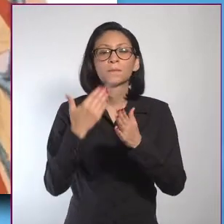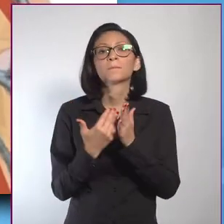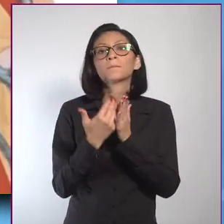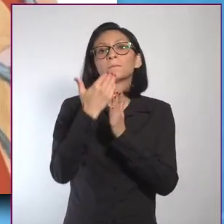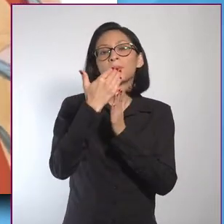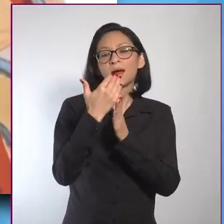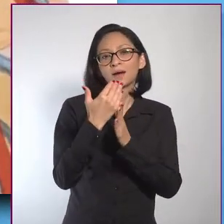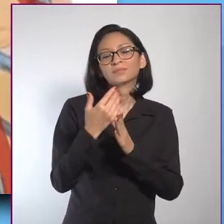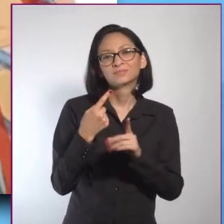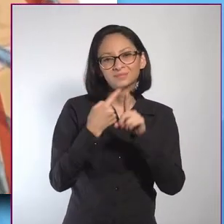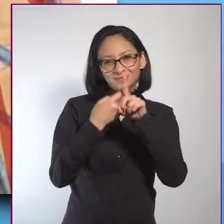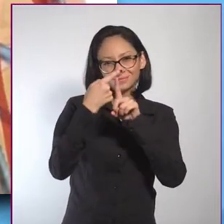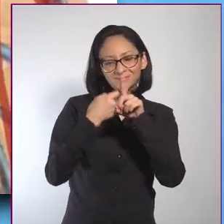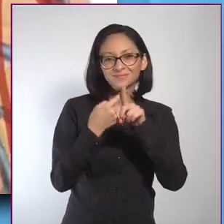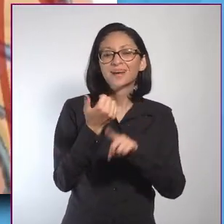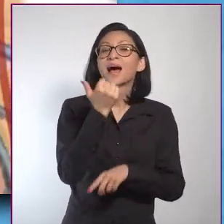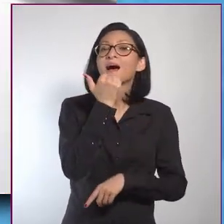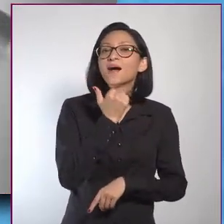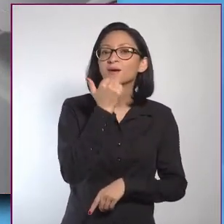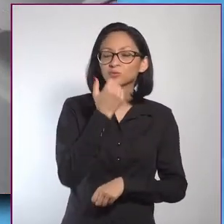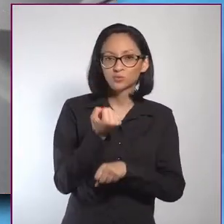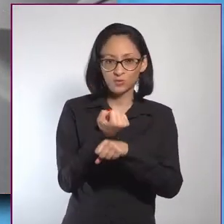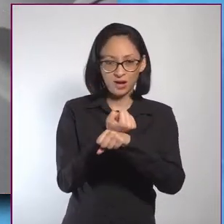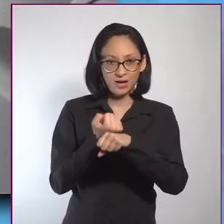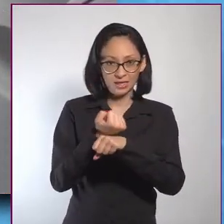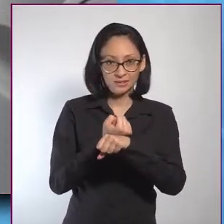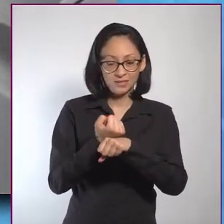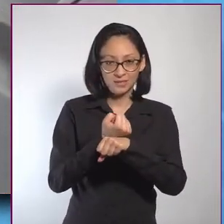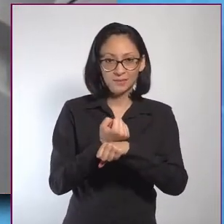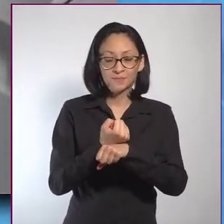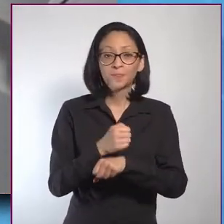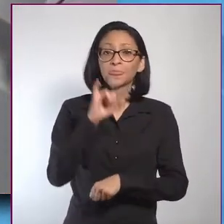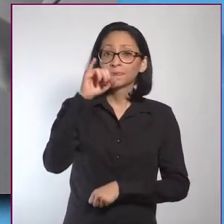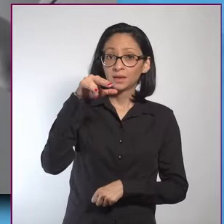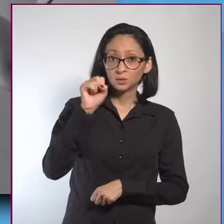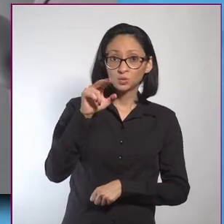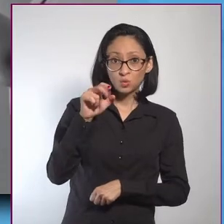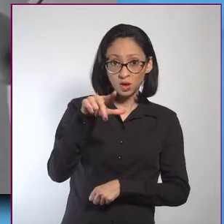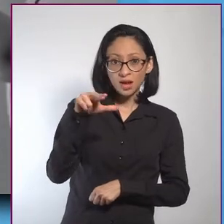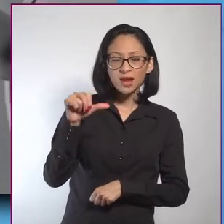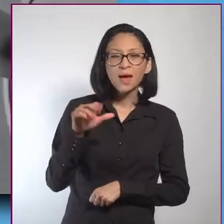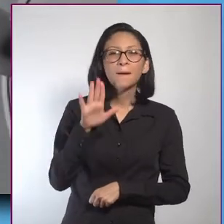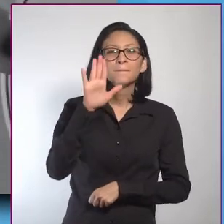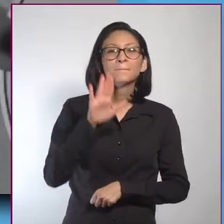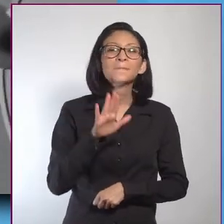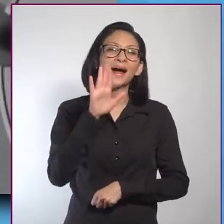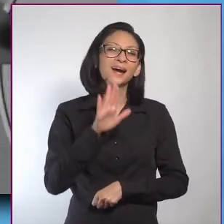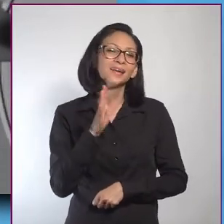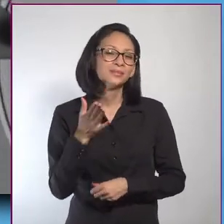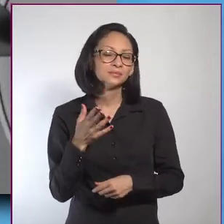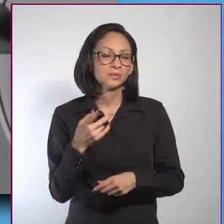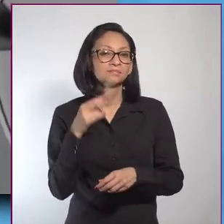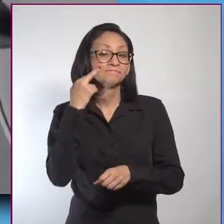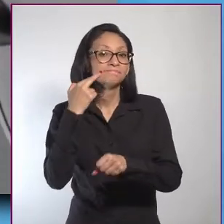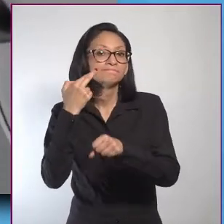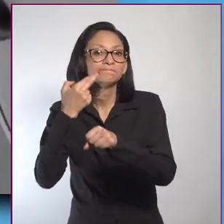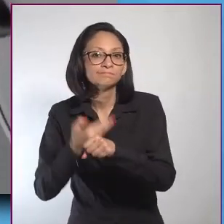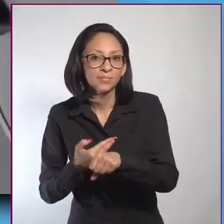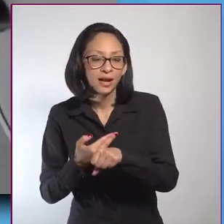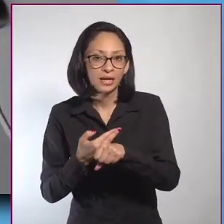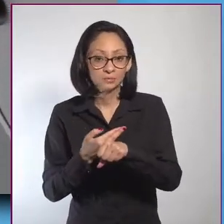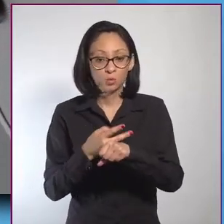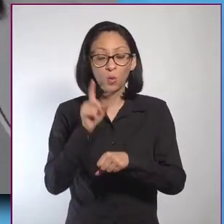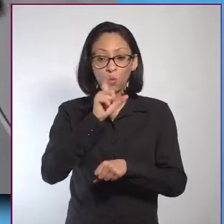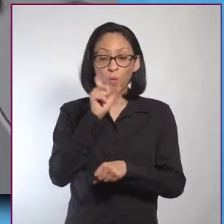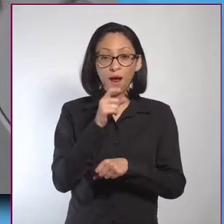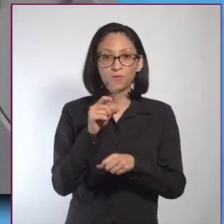glucosa o azúcar en la sangre. La insulina actúa como una llave que es responsable de meter esta